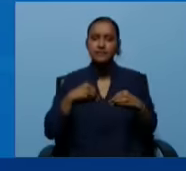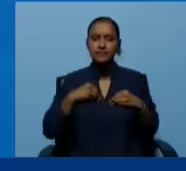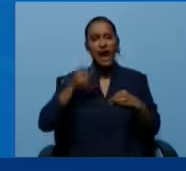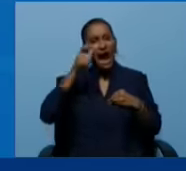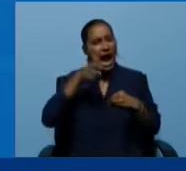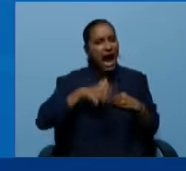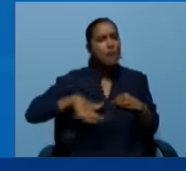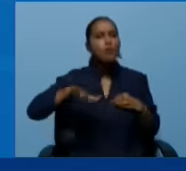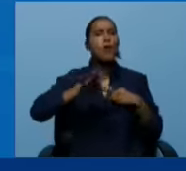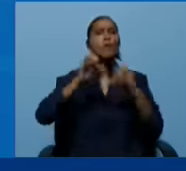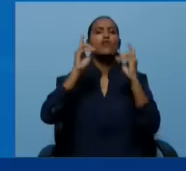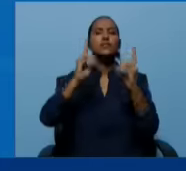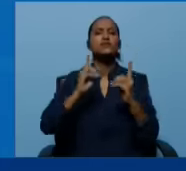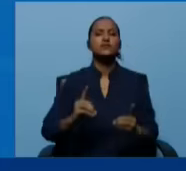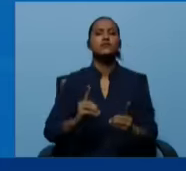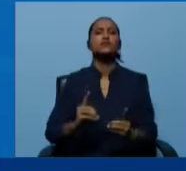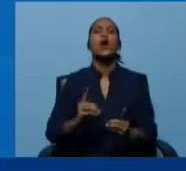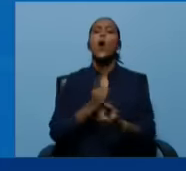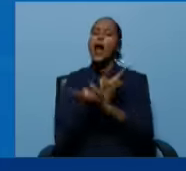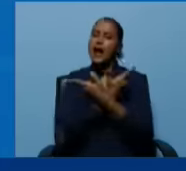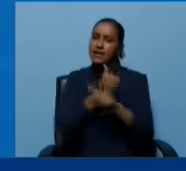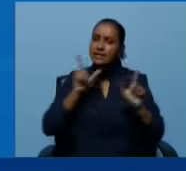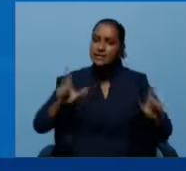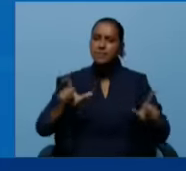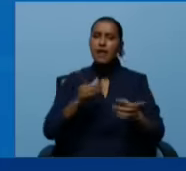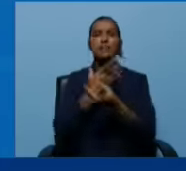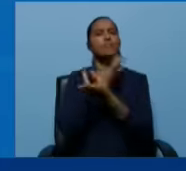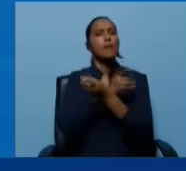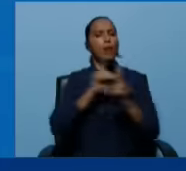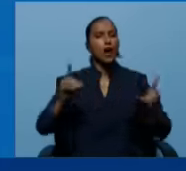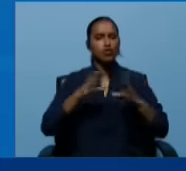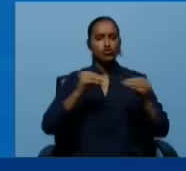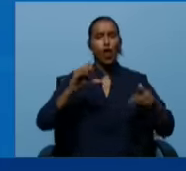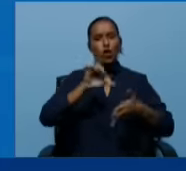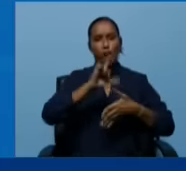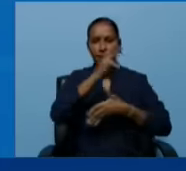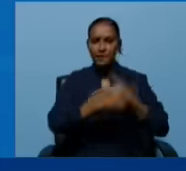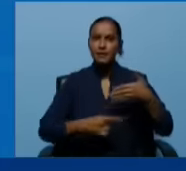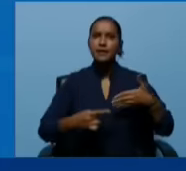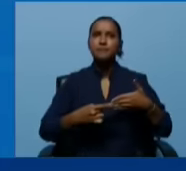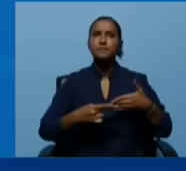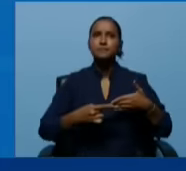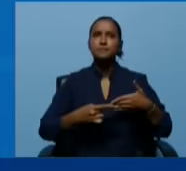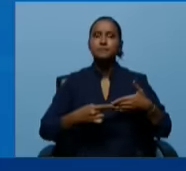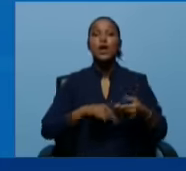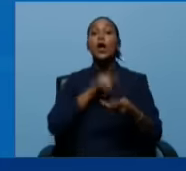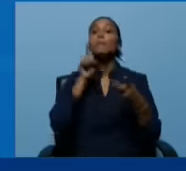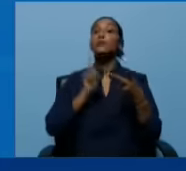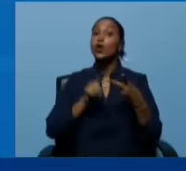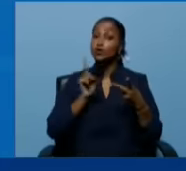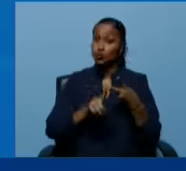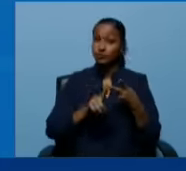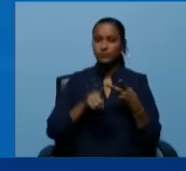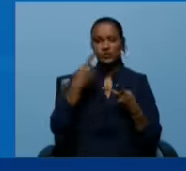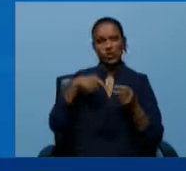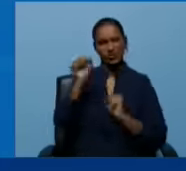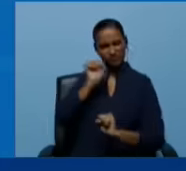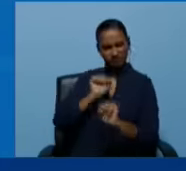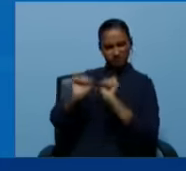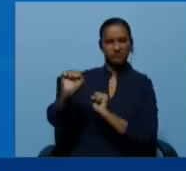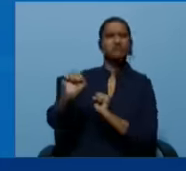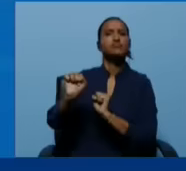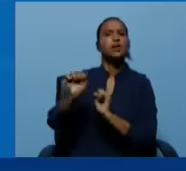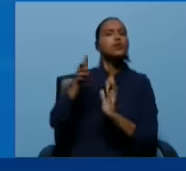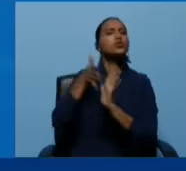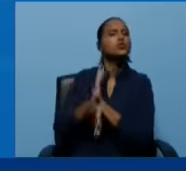Caribe expresada de manera democrática y legítima en las urnas. Dos, Repudiamos contundentemente